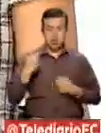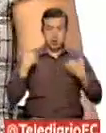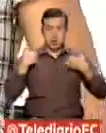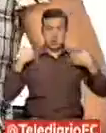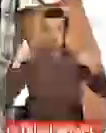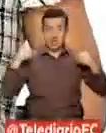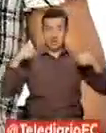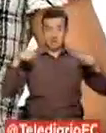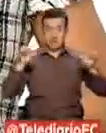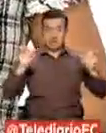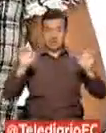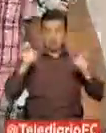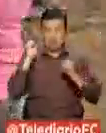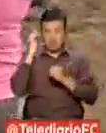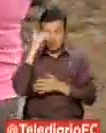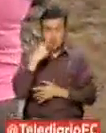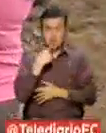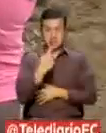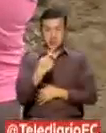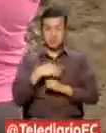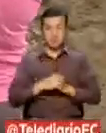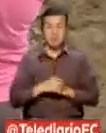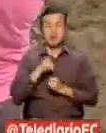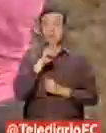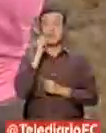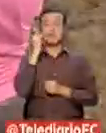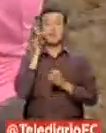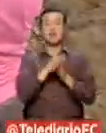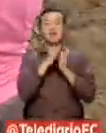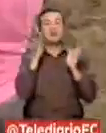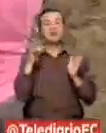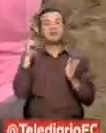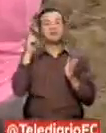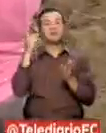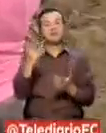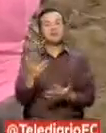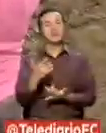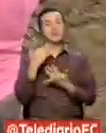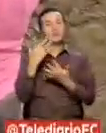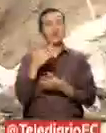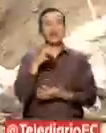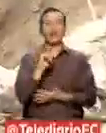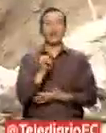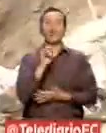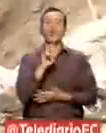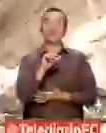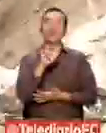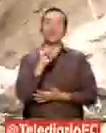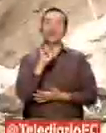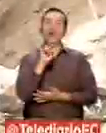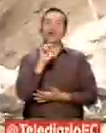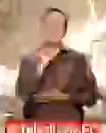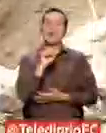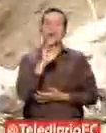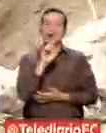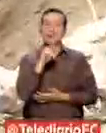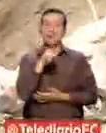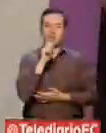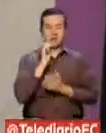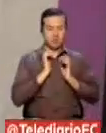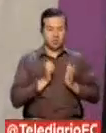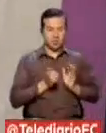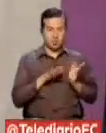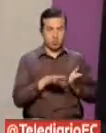este hecho. Al menos 20 días deberán esperar los padres de Juliana Campoverde para comprobar si las osamentas